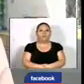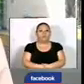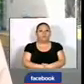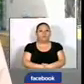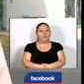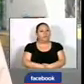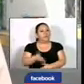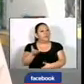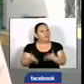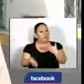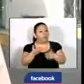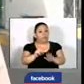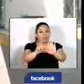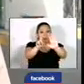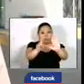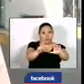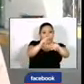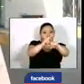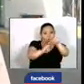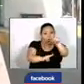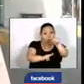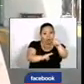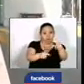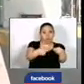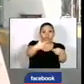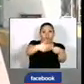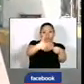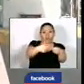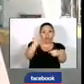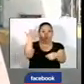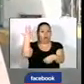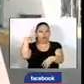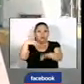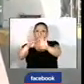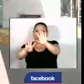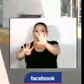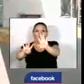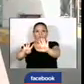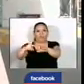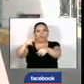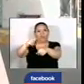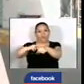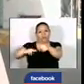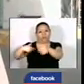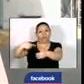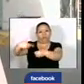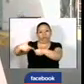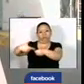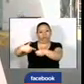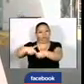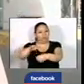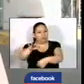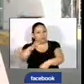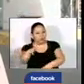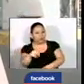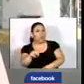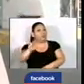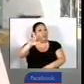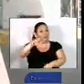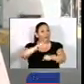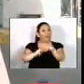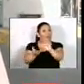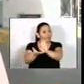poner quizás 6 dólares, pongo 9 dólares. Entonces, me ha subido quizás unos 3,